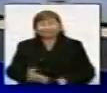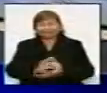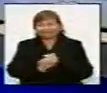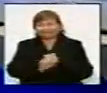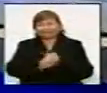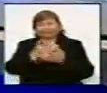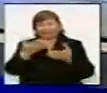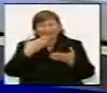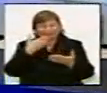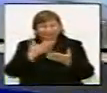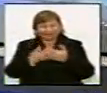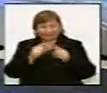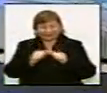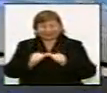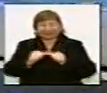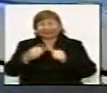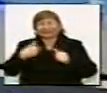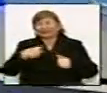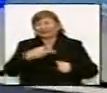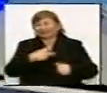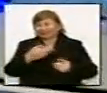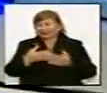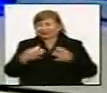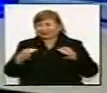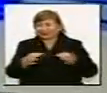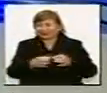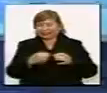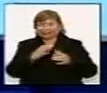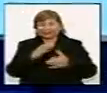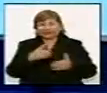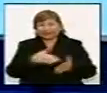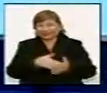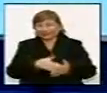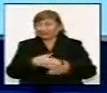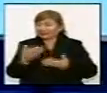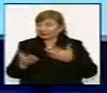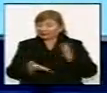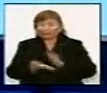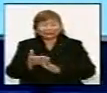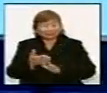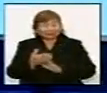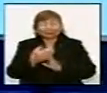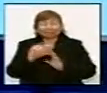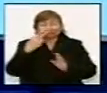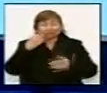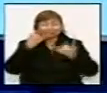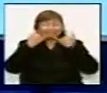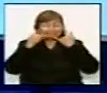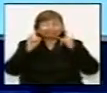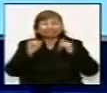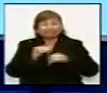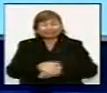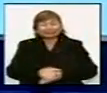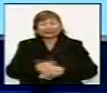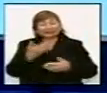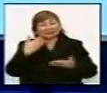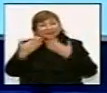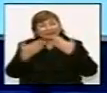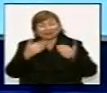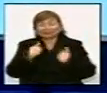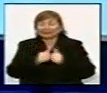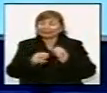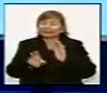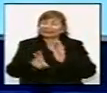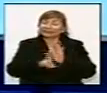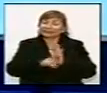Amigos, gracias por permanecer con nosotros. Esto es Congreso Central. Vamos rápidamente con más información. Les contamos que las